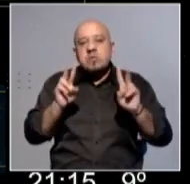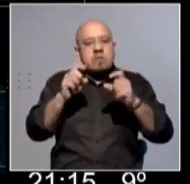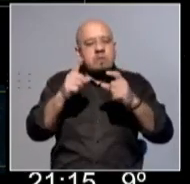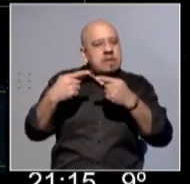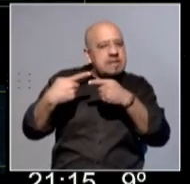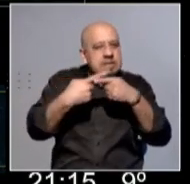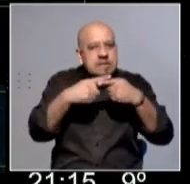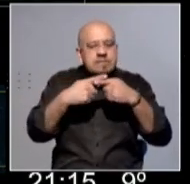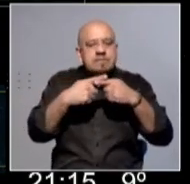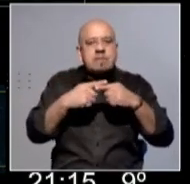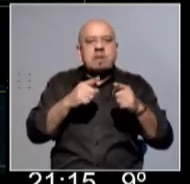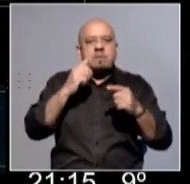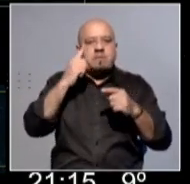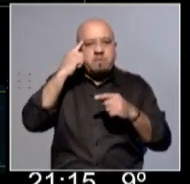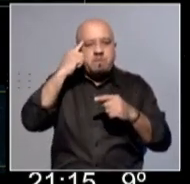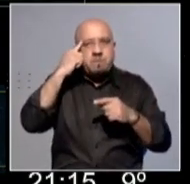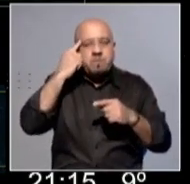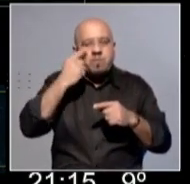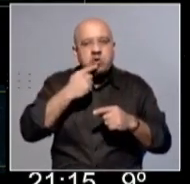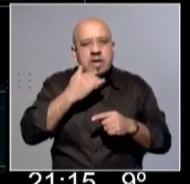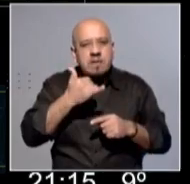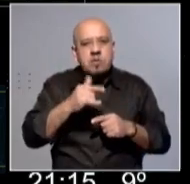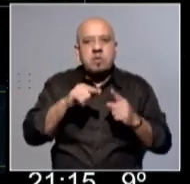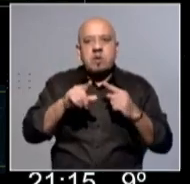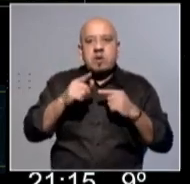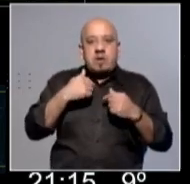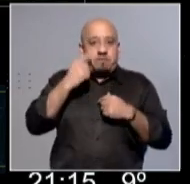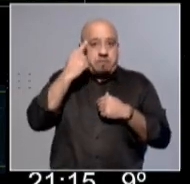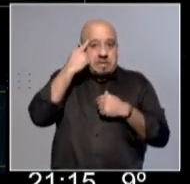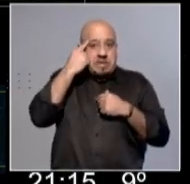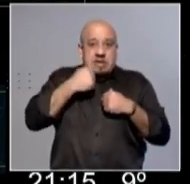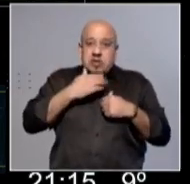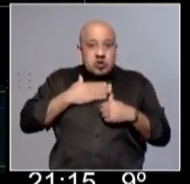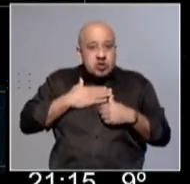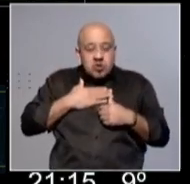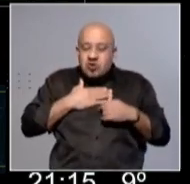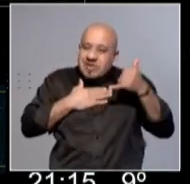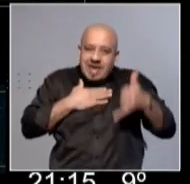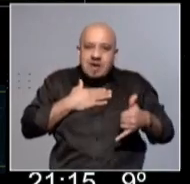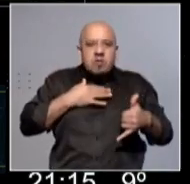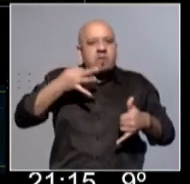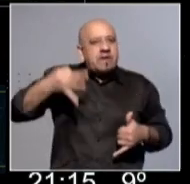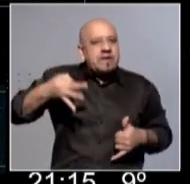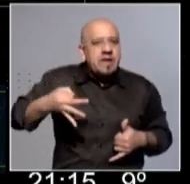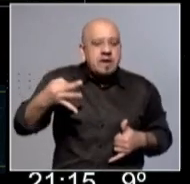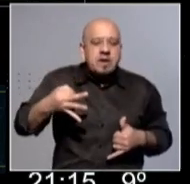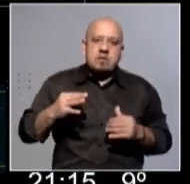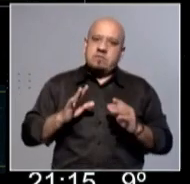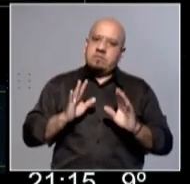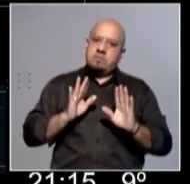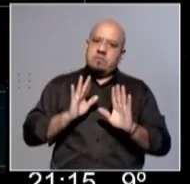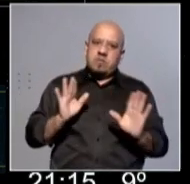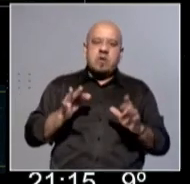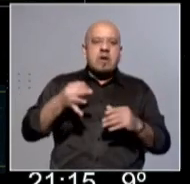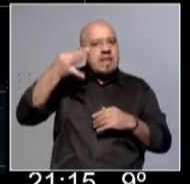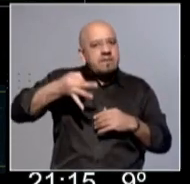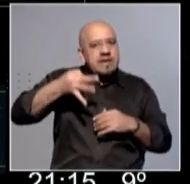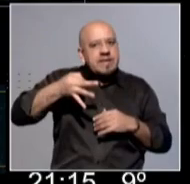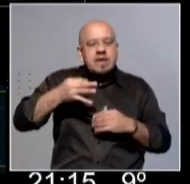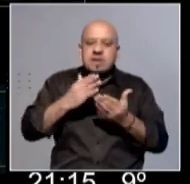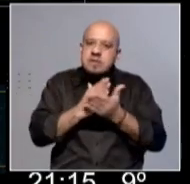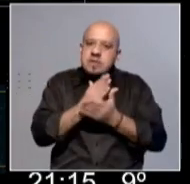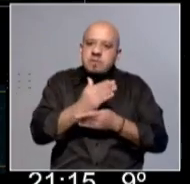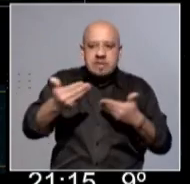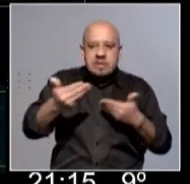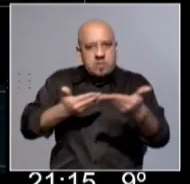mirá, suponer que uno es dueño de la verdad absoluta es un error imperdonable en la democracia. La verdad siempre es compartida, pero carecer